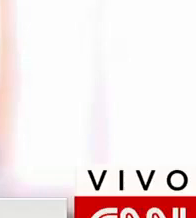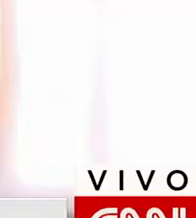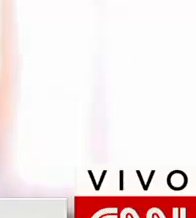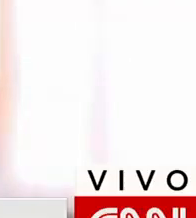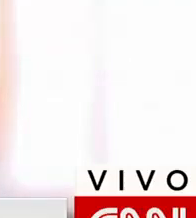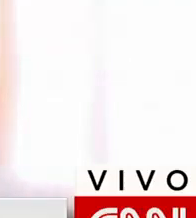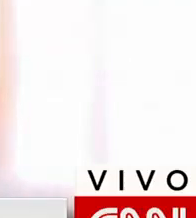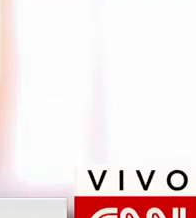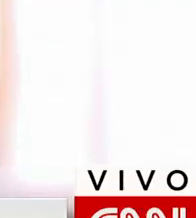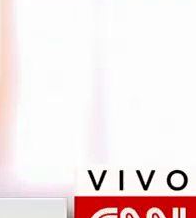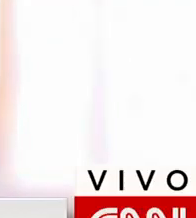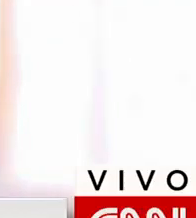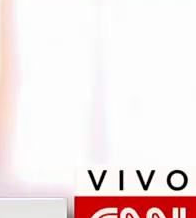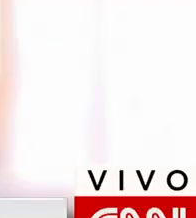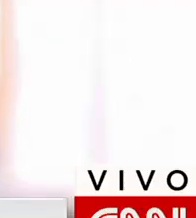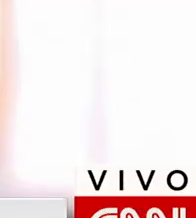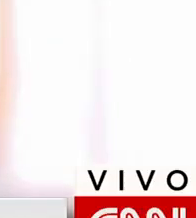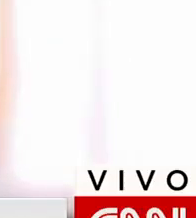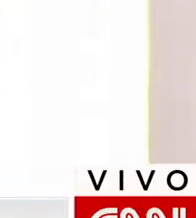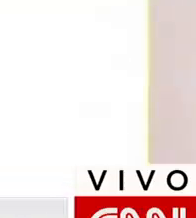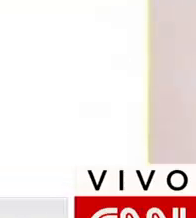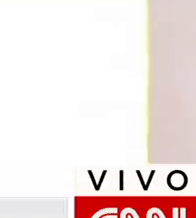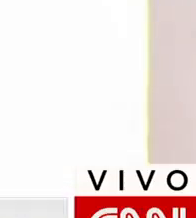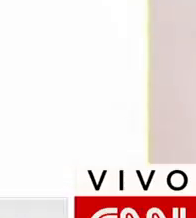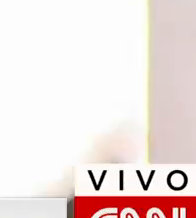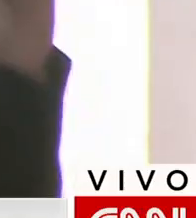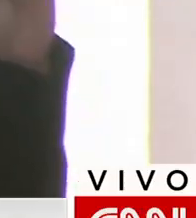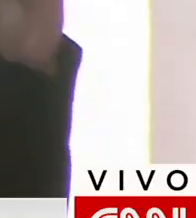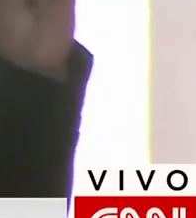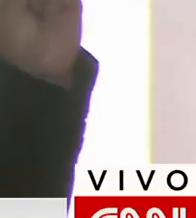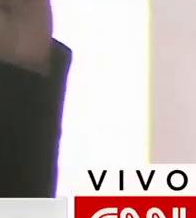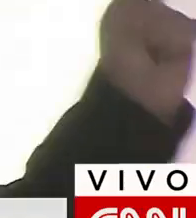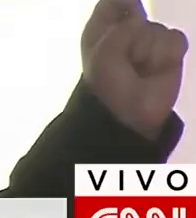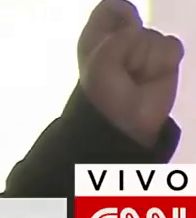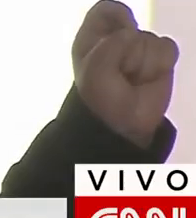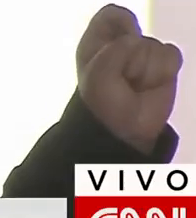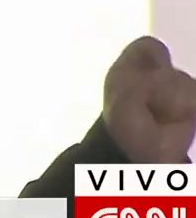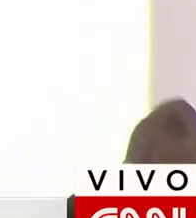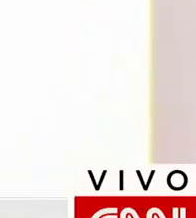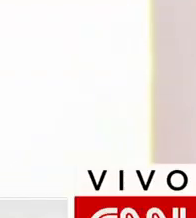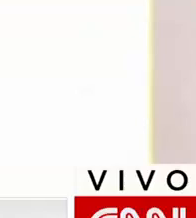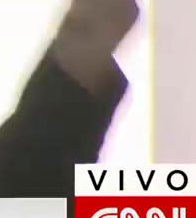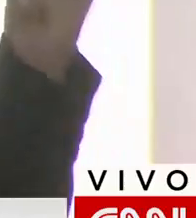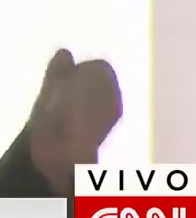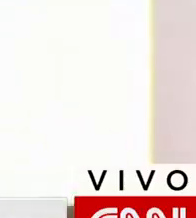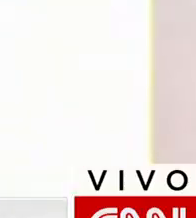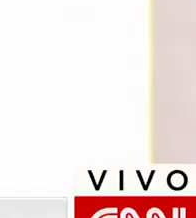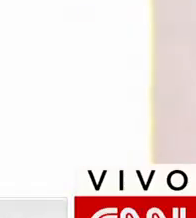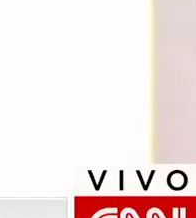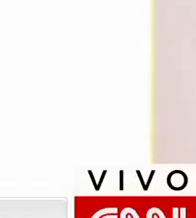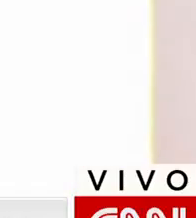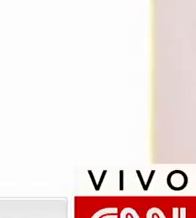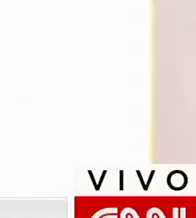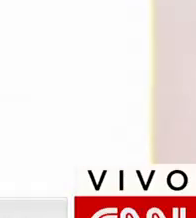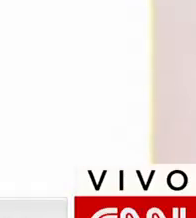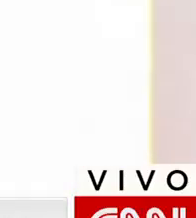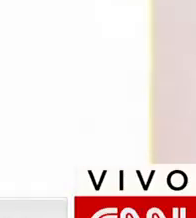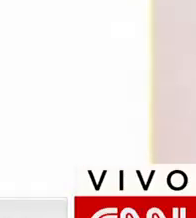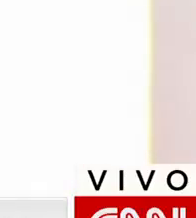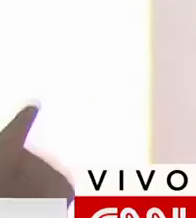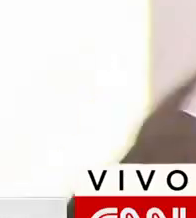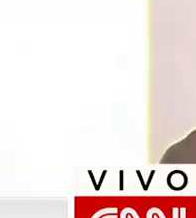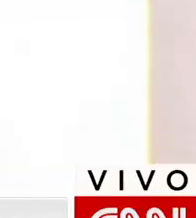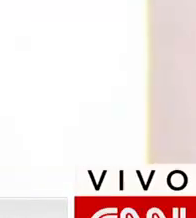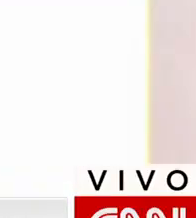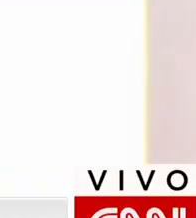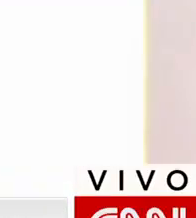ni tanta desigualdad. Con coraje y dignidad de este mal hay que salir y vamos a reconstruir con